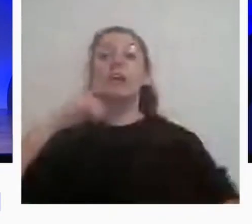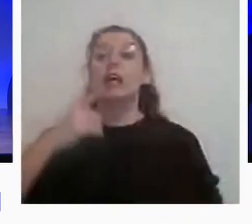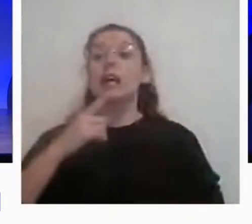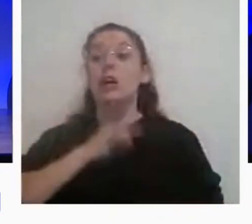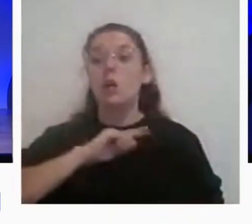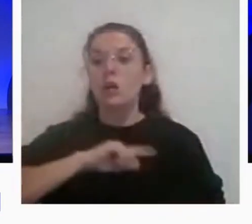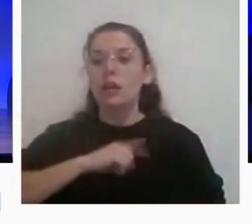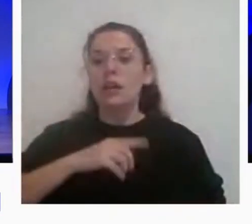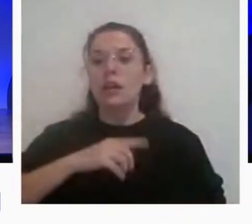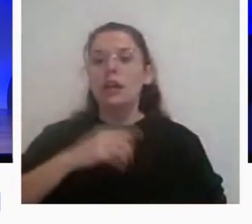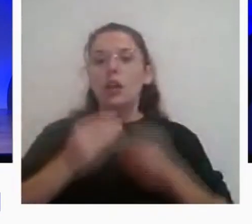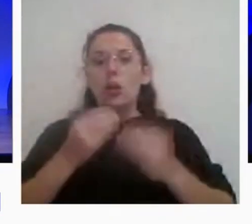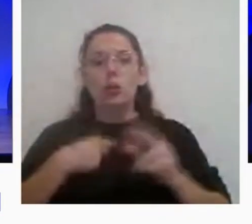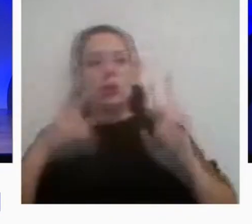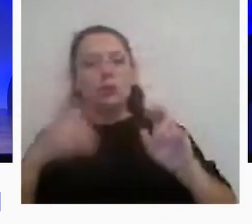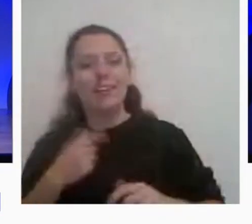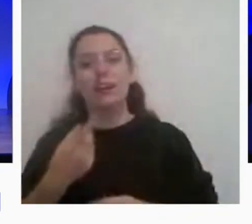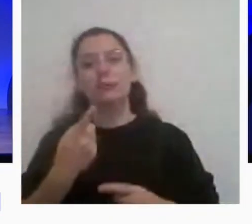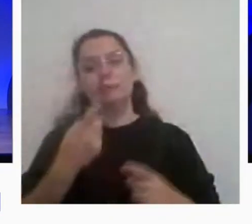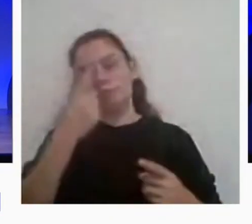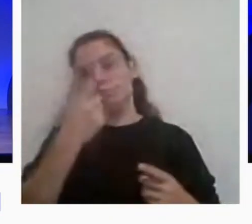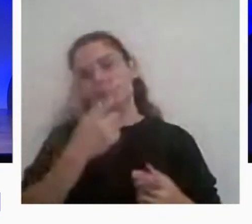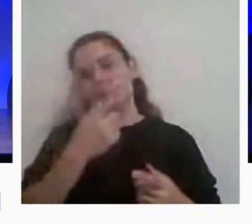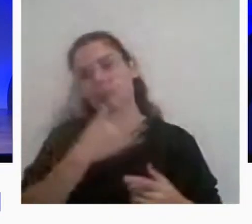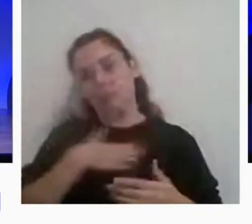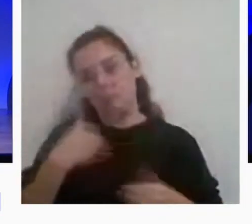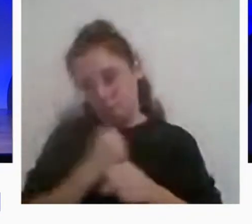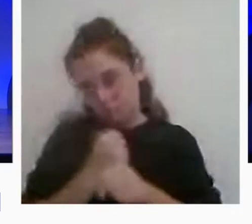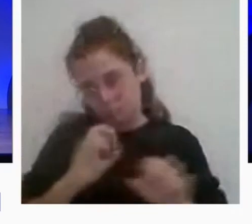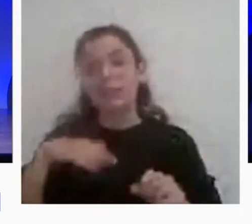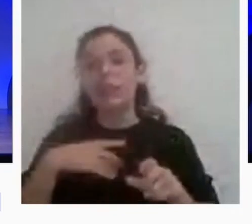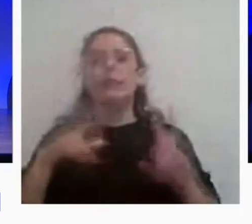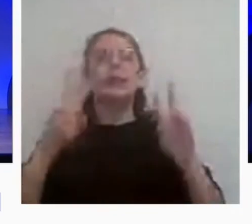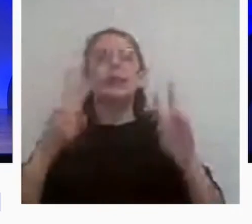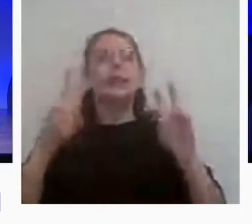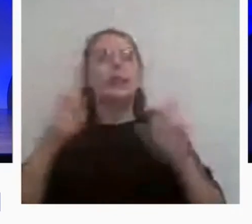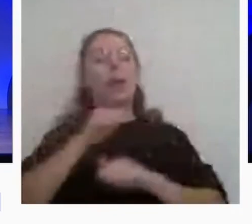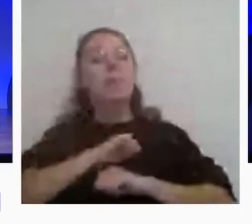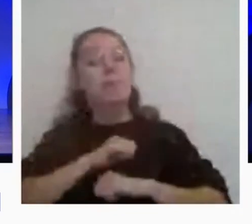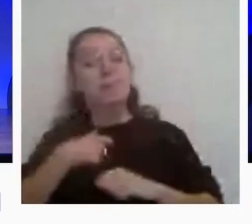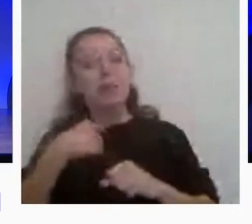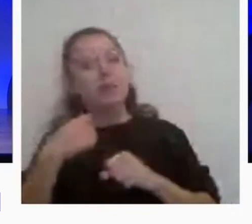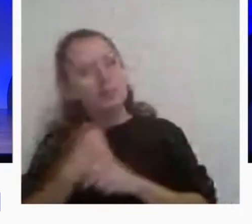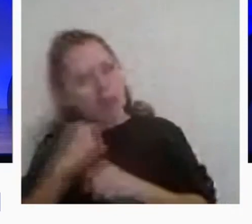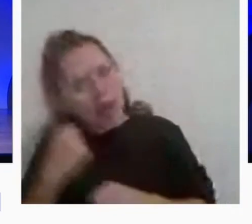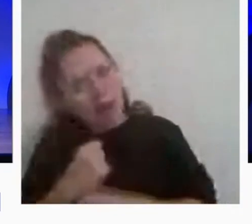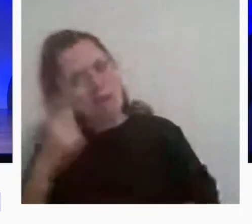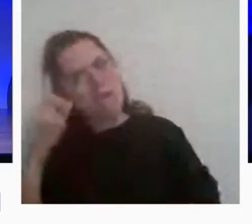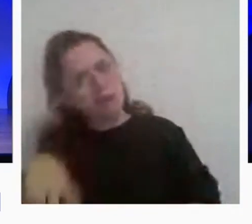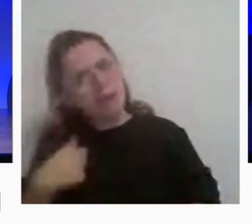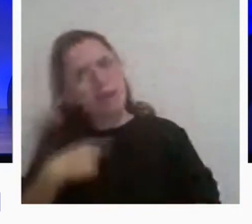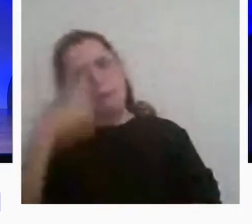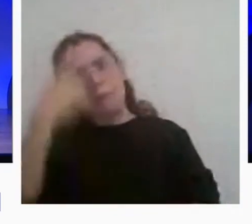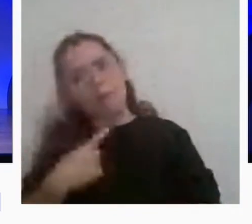pero trabajamos también en esos nichos de desempleo y en esas capacitaciones de perfiles para